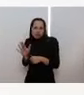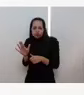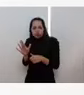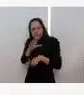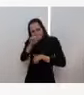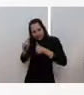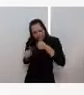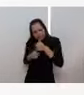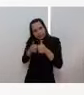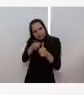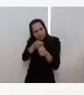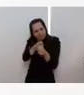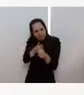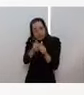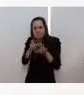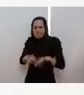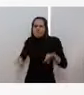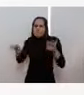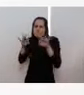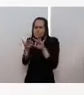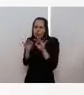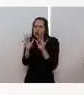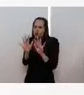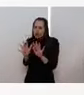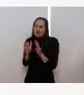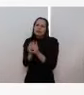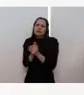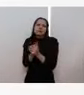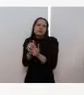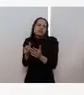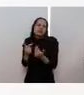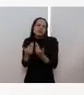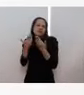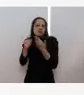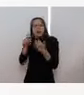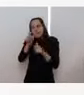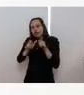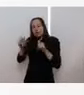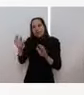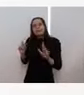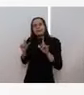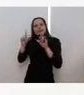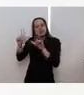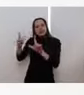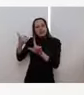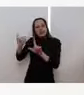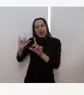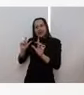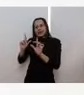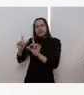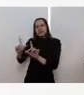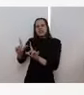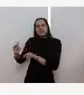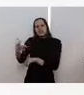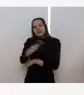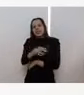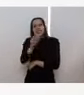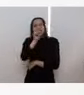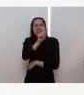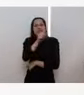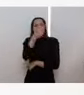importante que ha permitido como ven ustedes ahí que nuestros egresados puedan estar posicionados en más o menos 120